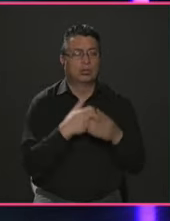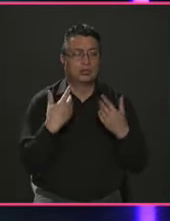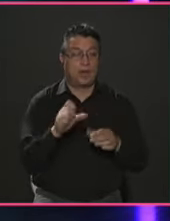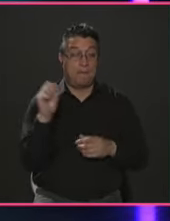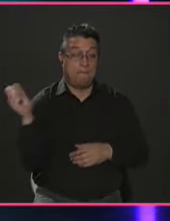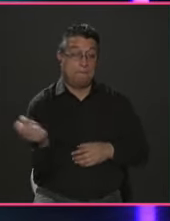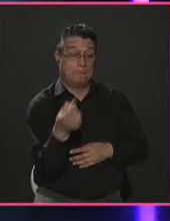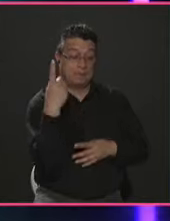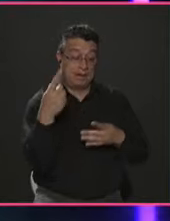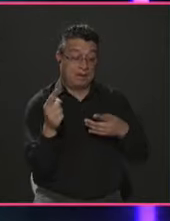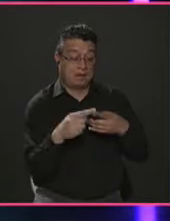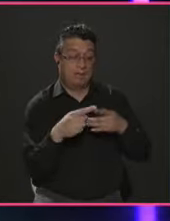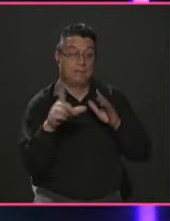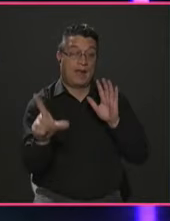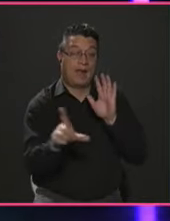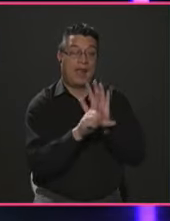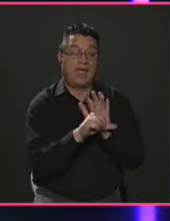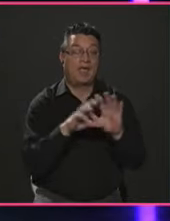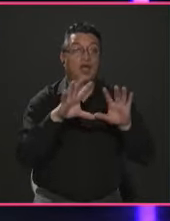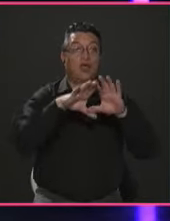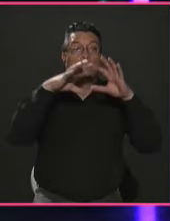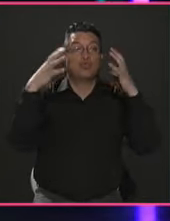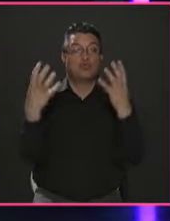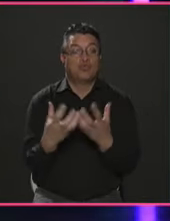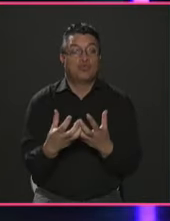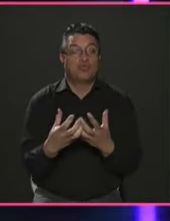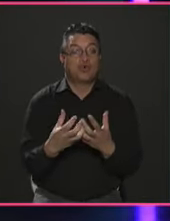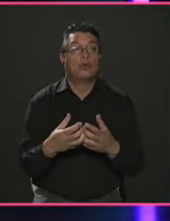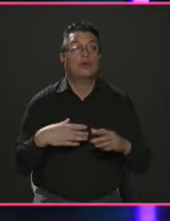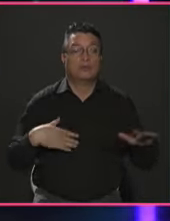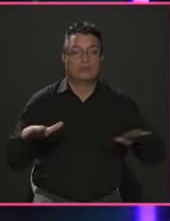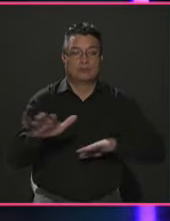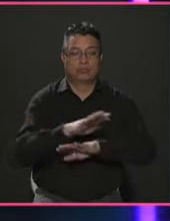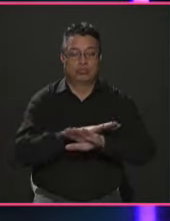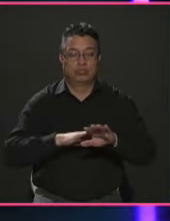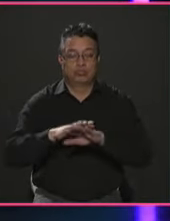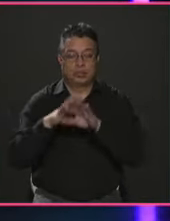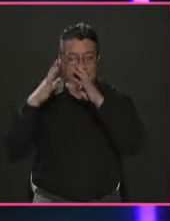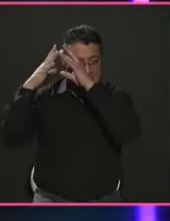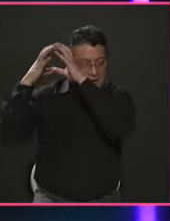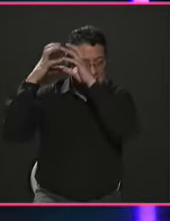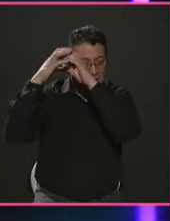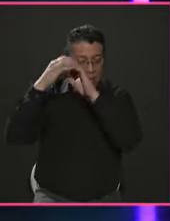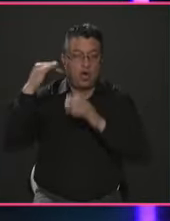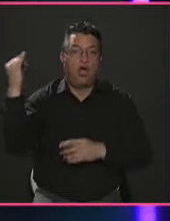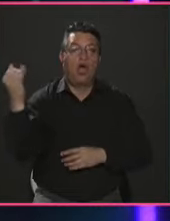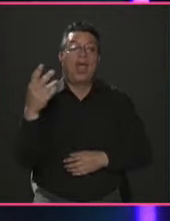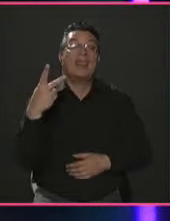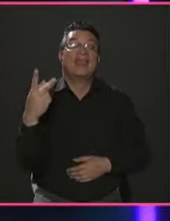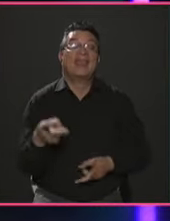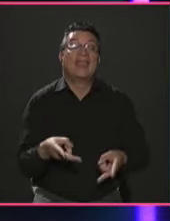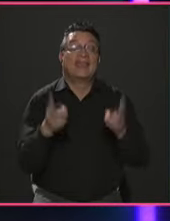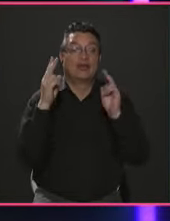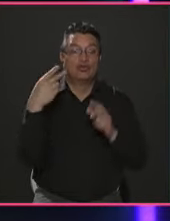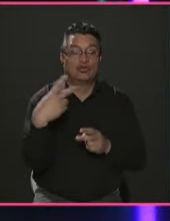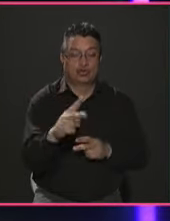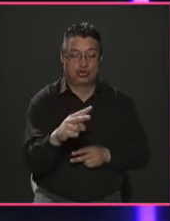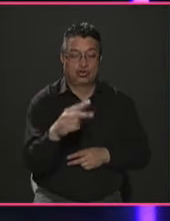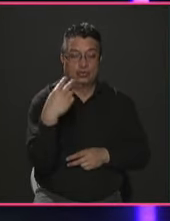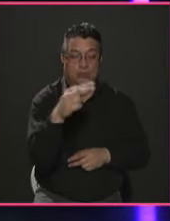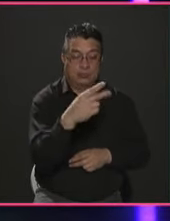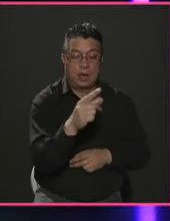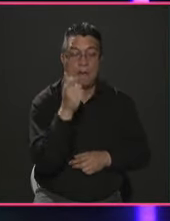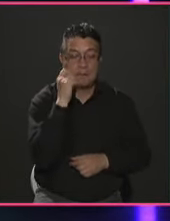primera ley del mundo que reje los neuroderechos la indemnidad mental de las personas es